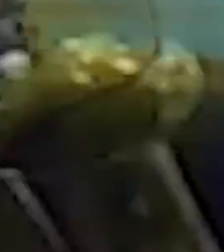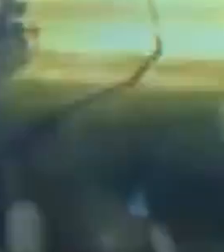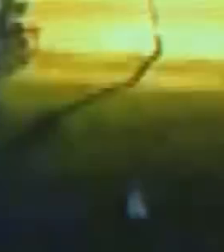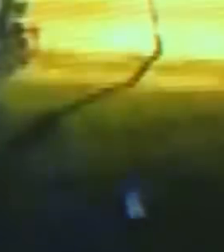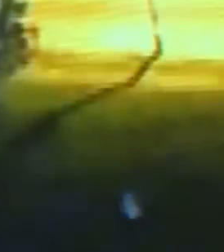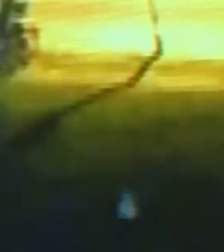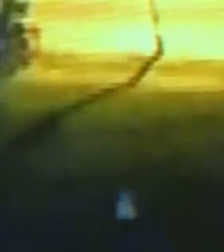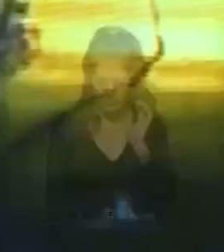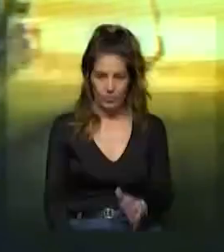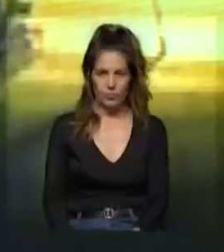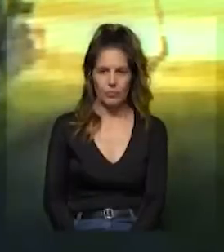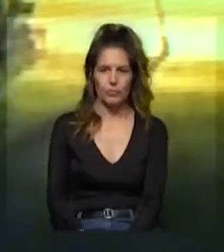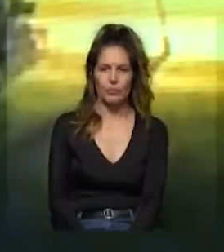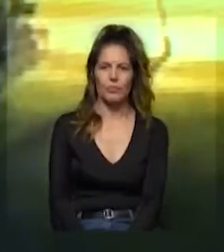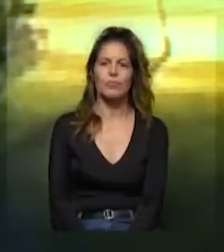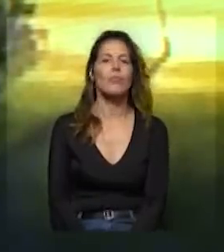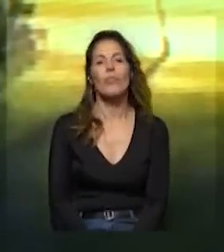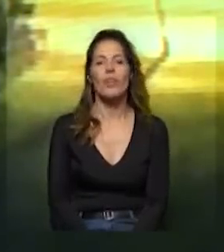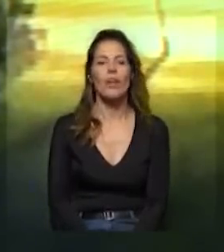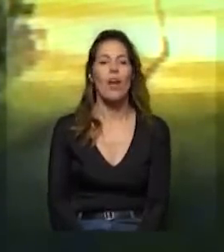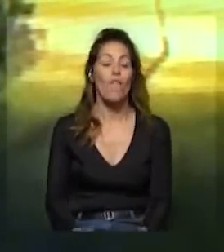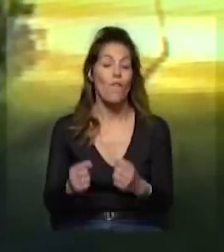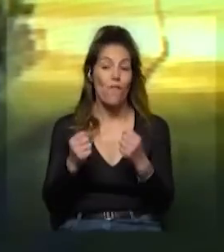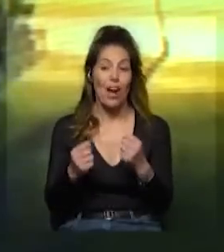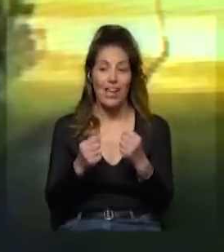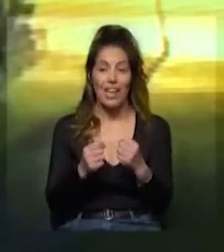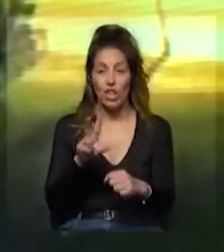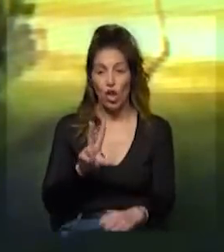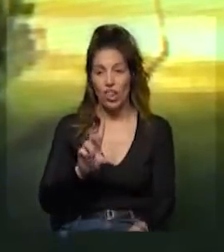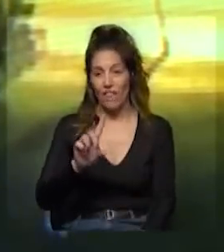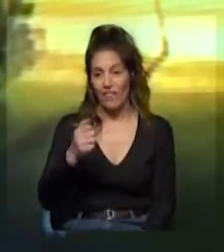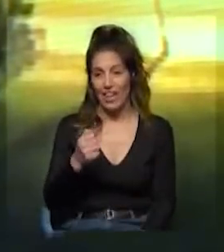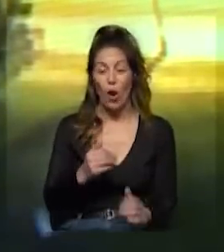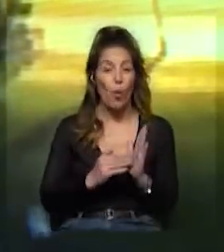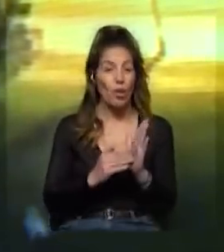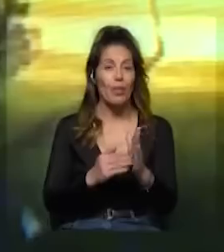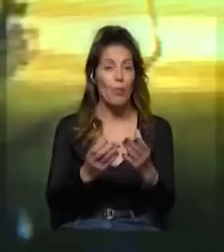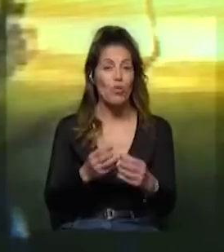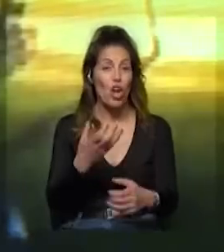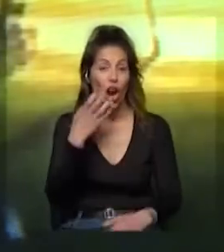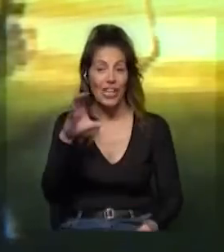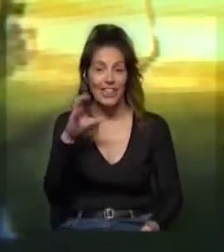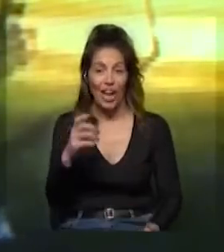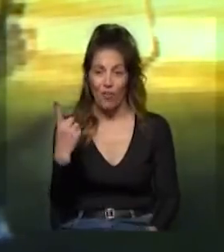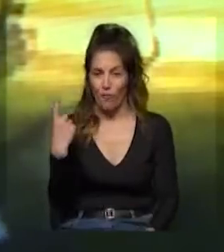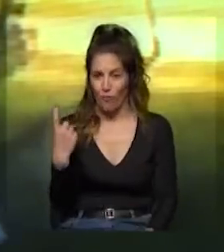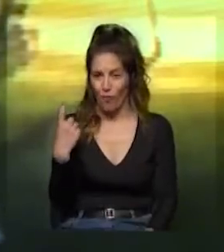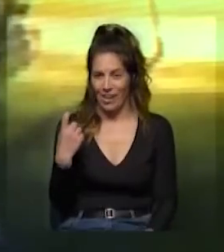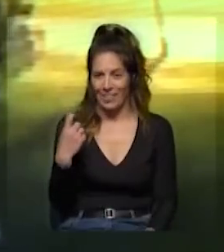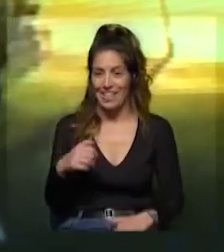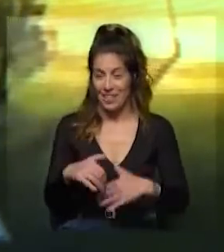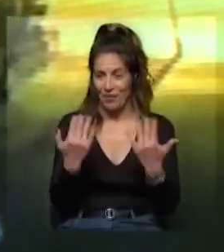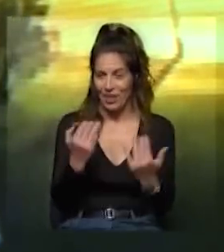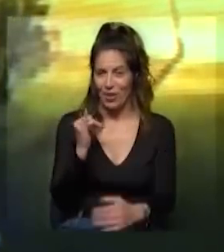piedras varios fanáticos y fanáticas de la vela puerca acá porque cuando presentaron con Valeria muchos pegaron un Cristo fuerte eh le se festejó se